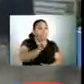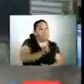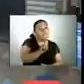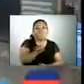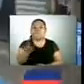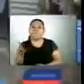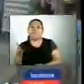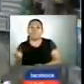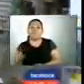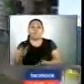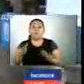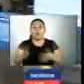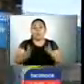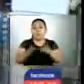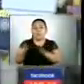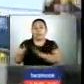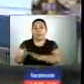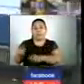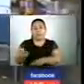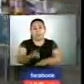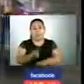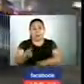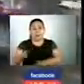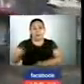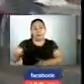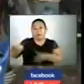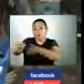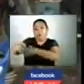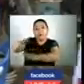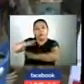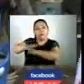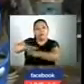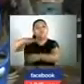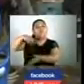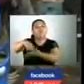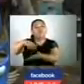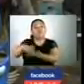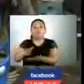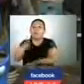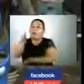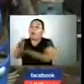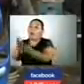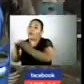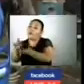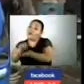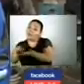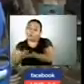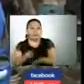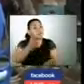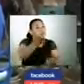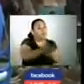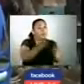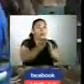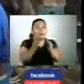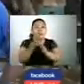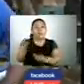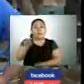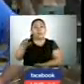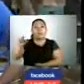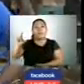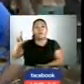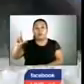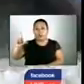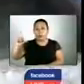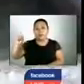de salud e instituciones que son parte de protección civil llegaron a visitar las viviendas del barrio La Flores de la cabecera